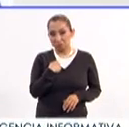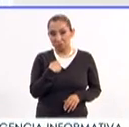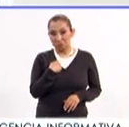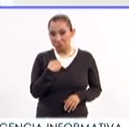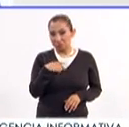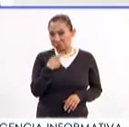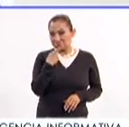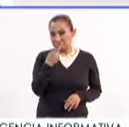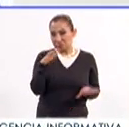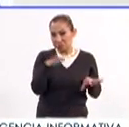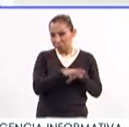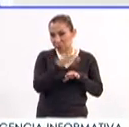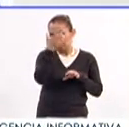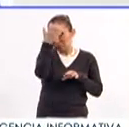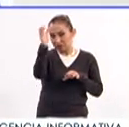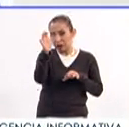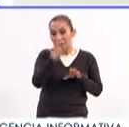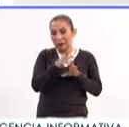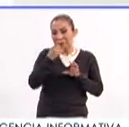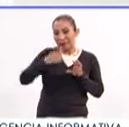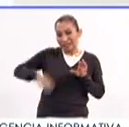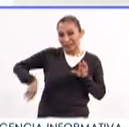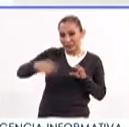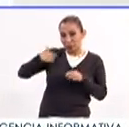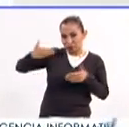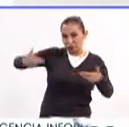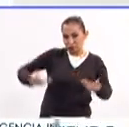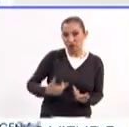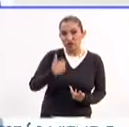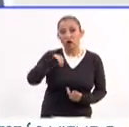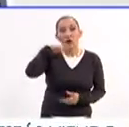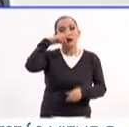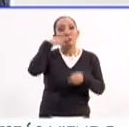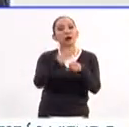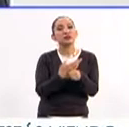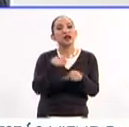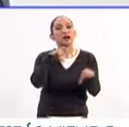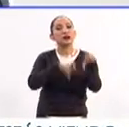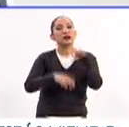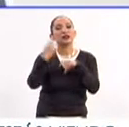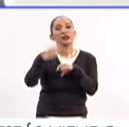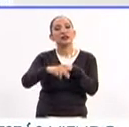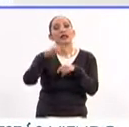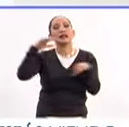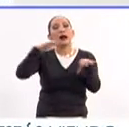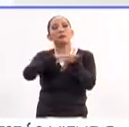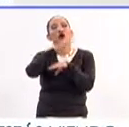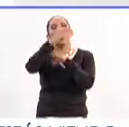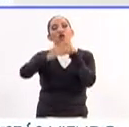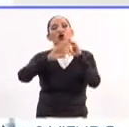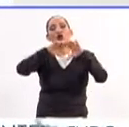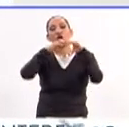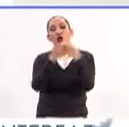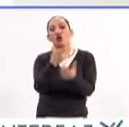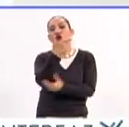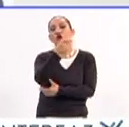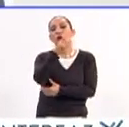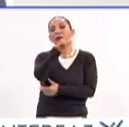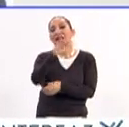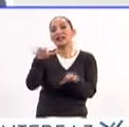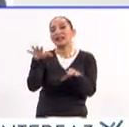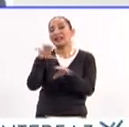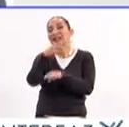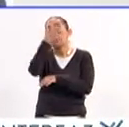no hablo de cambio climático como me dijo cuando me presentó. Yo soy responsable de un laboratorio que se llama Cambio Global y Climático. El